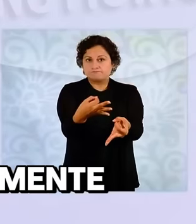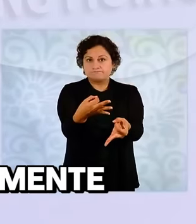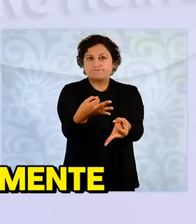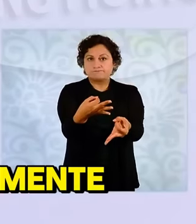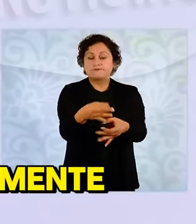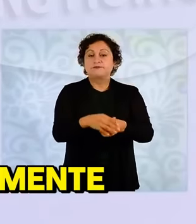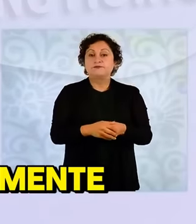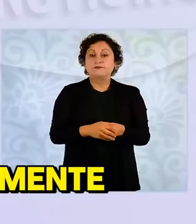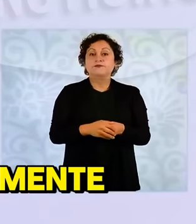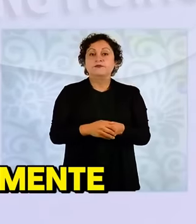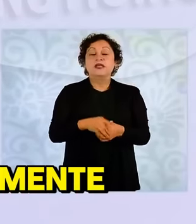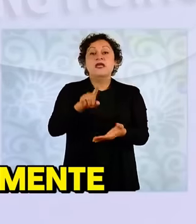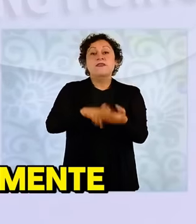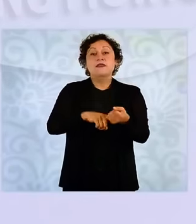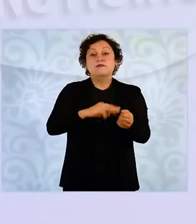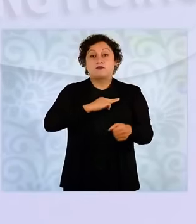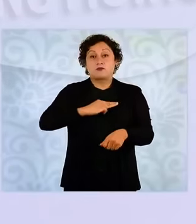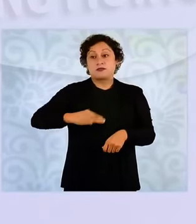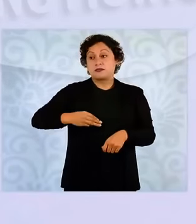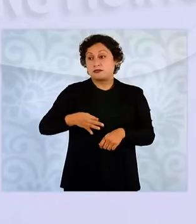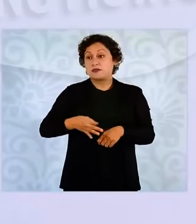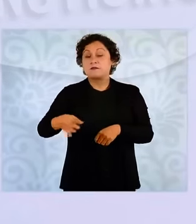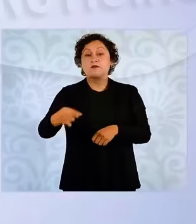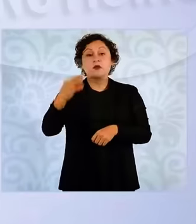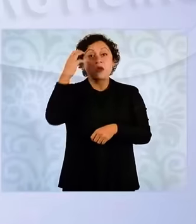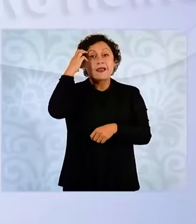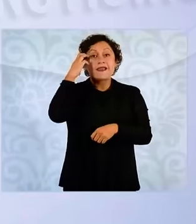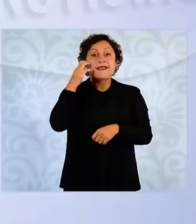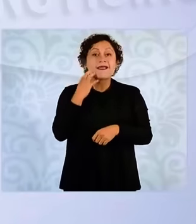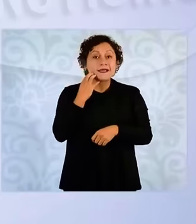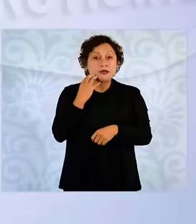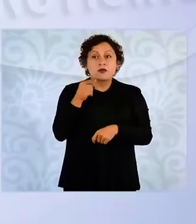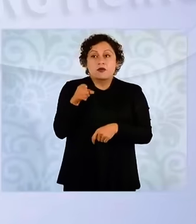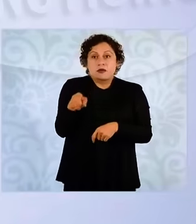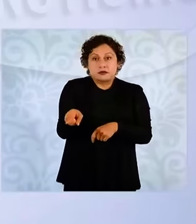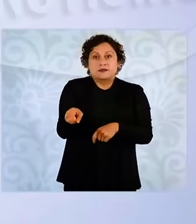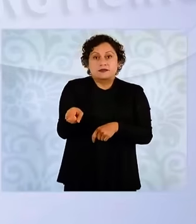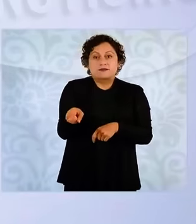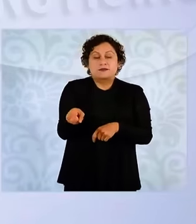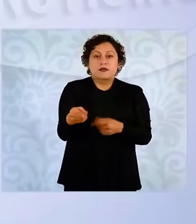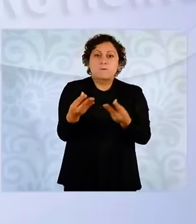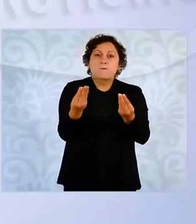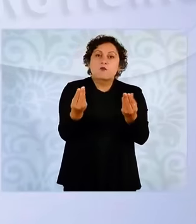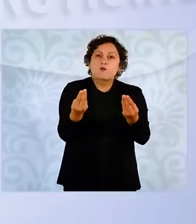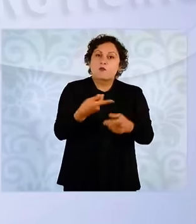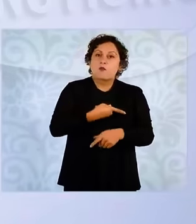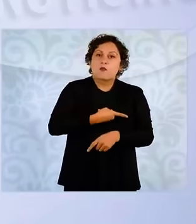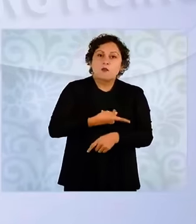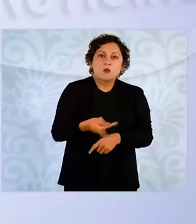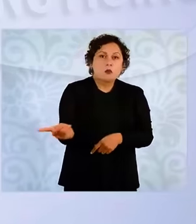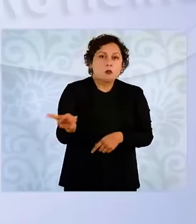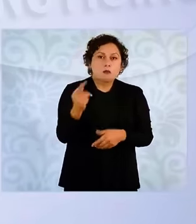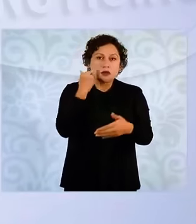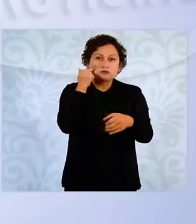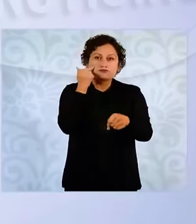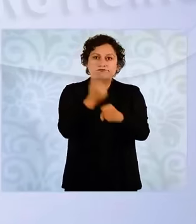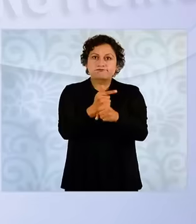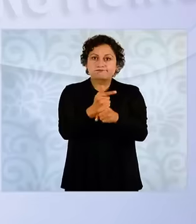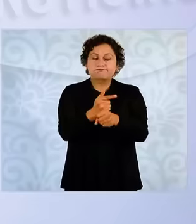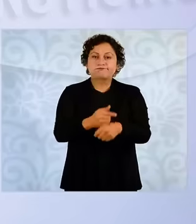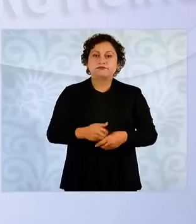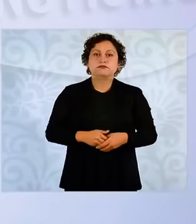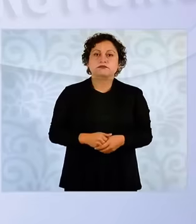León, Guanajuato, increíblemente, es el municipio con mayor número de pobres en el país.